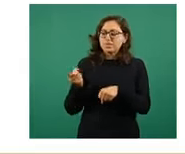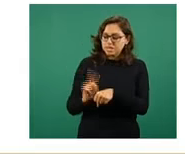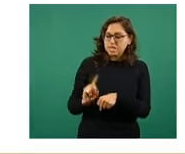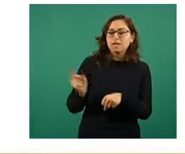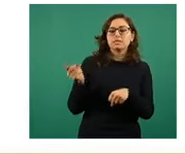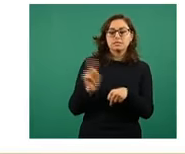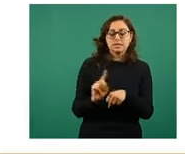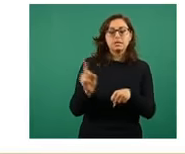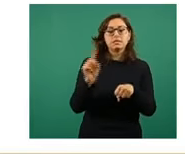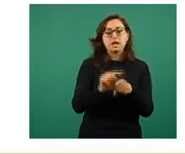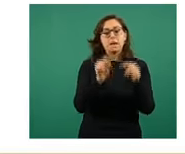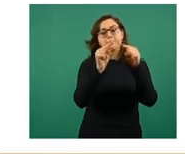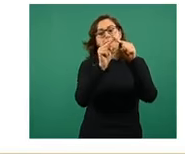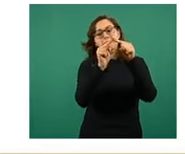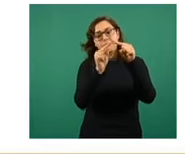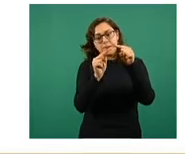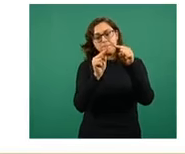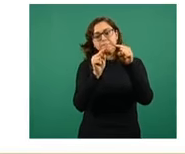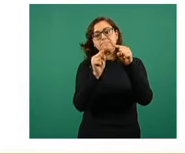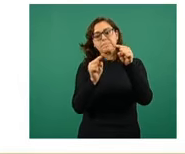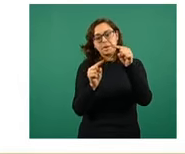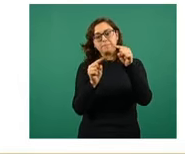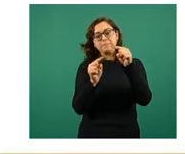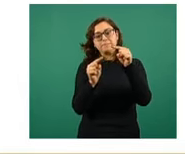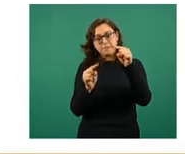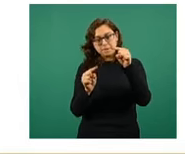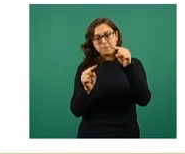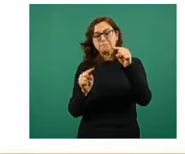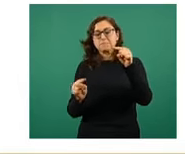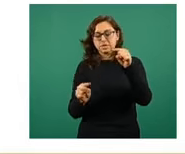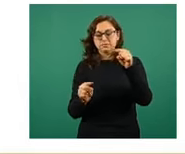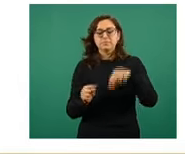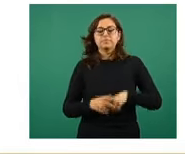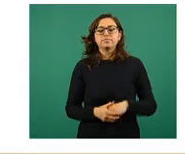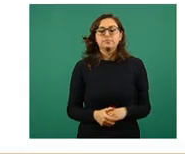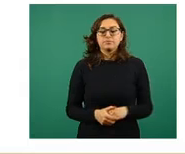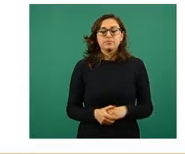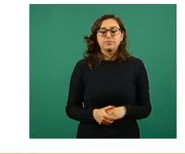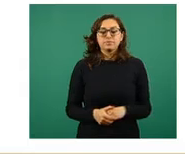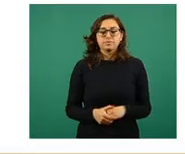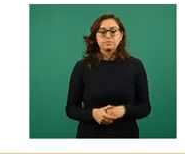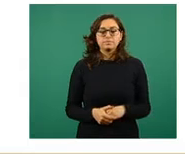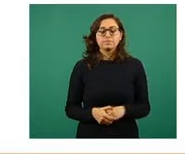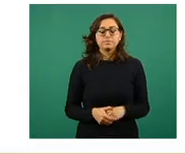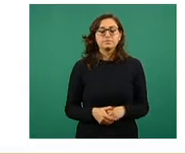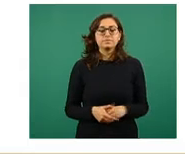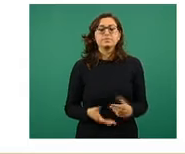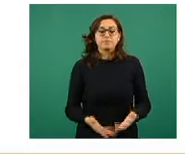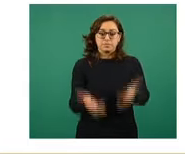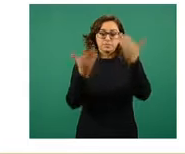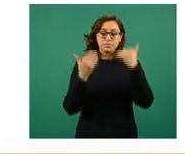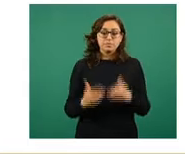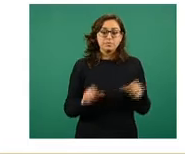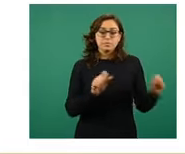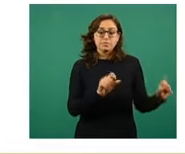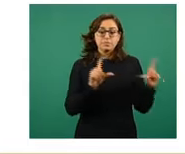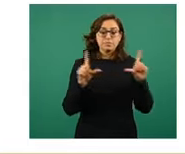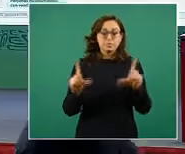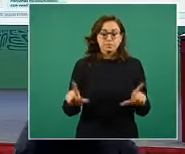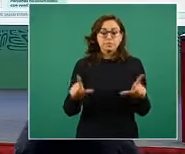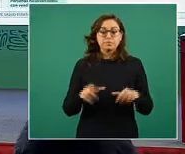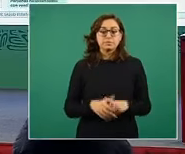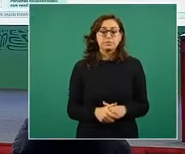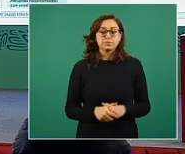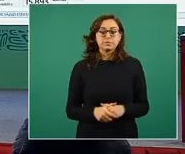día, vemos cómo continúa disminuyendo esta ocupación. Vamos a ver en la siguiente diapositiva, donde